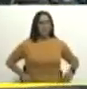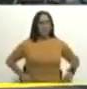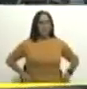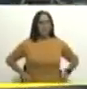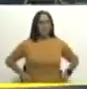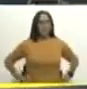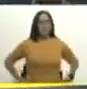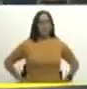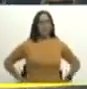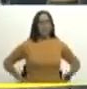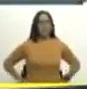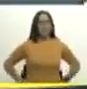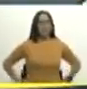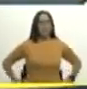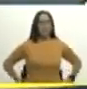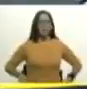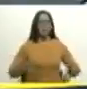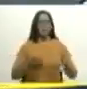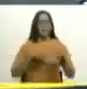Vaya de inmediato